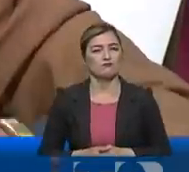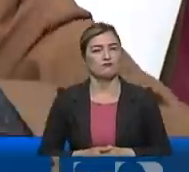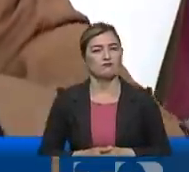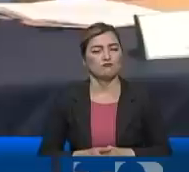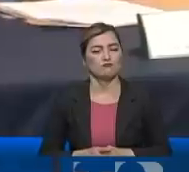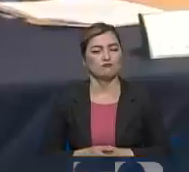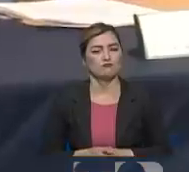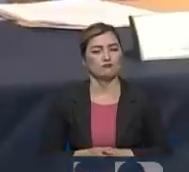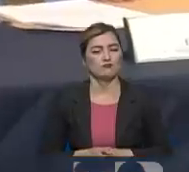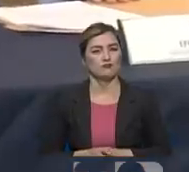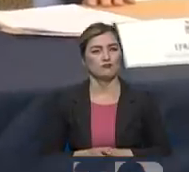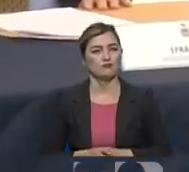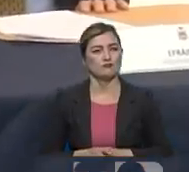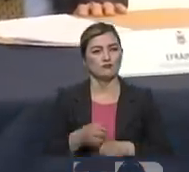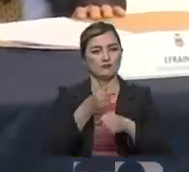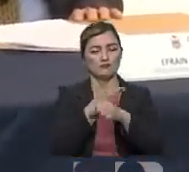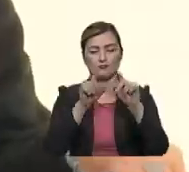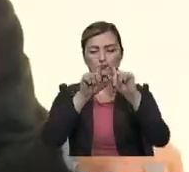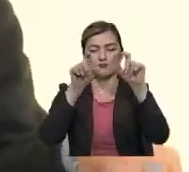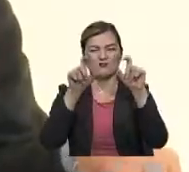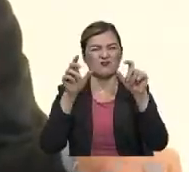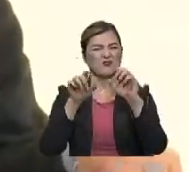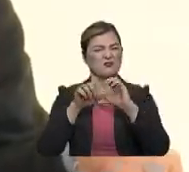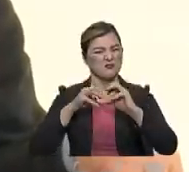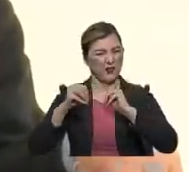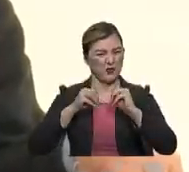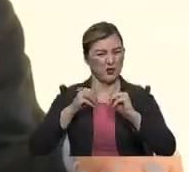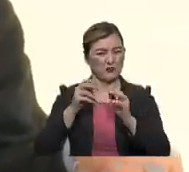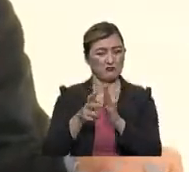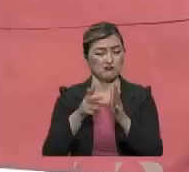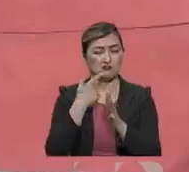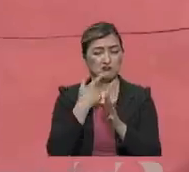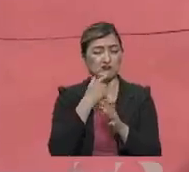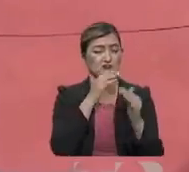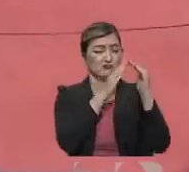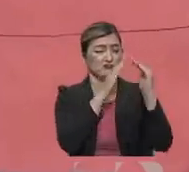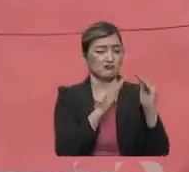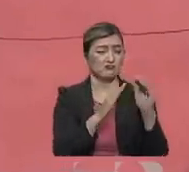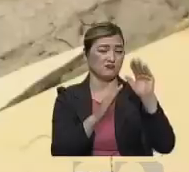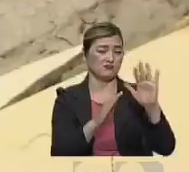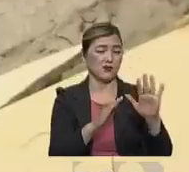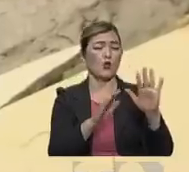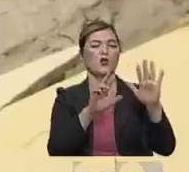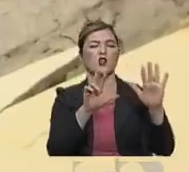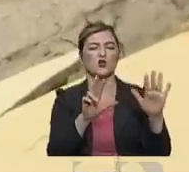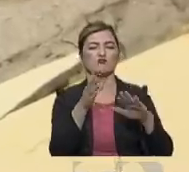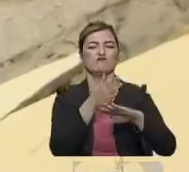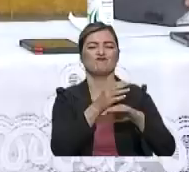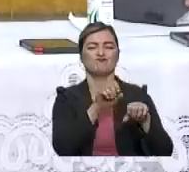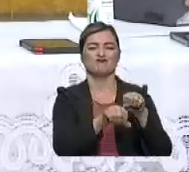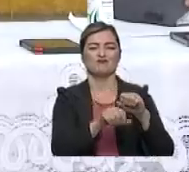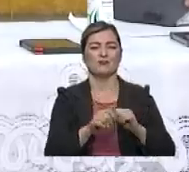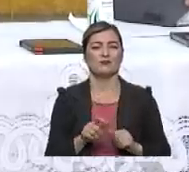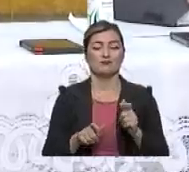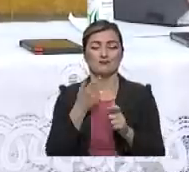comunidad quiteña. El gerente del metro, Efraín Bastidas, aseguró que hay 58 viviendas que ya presentaban daños previos. Sin embargo,